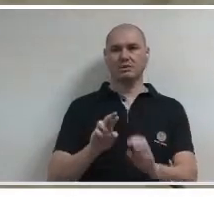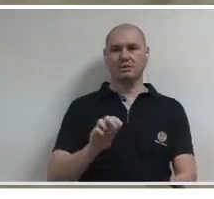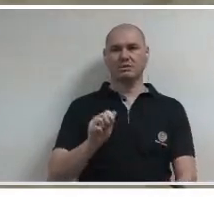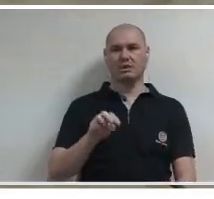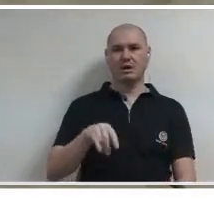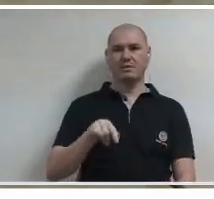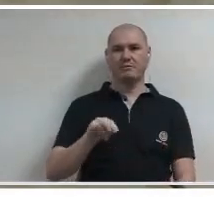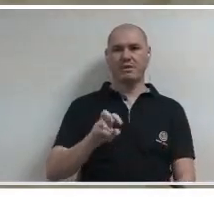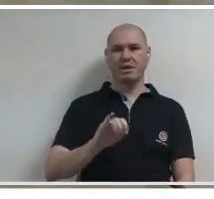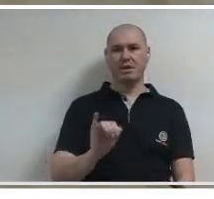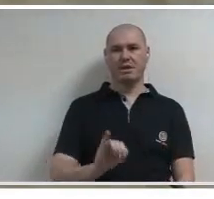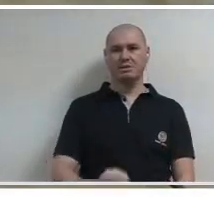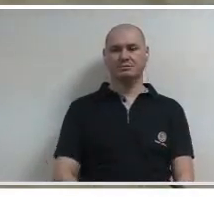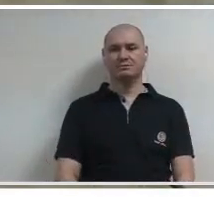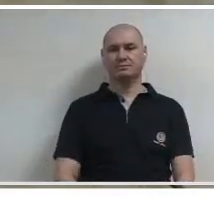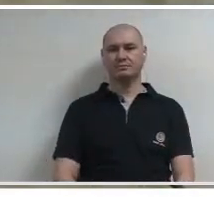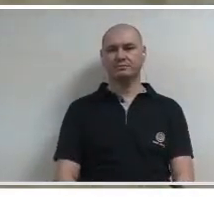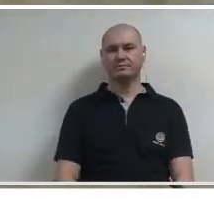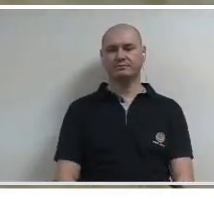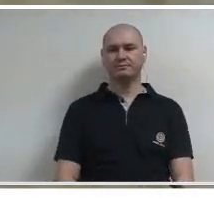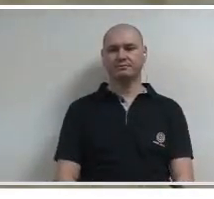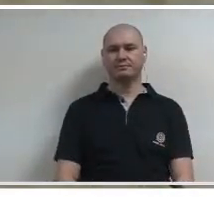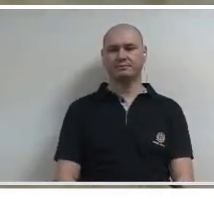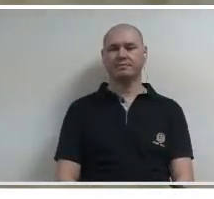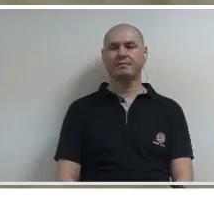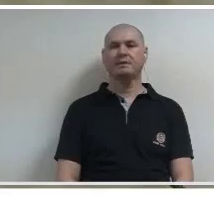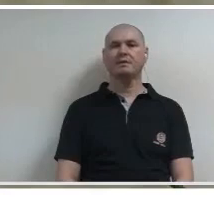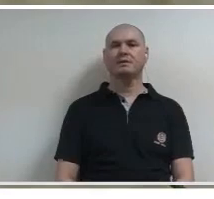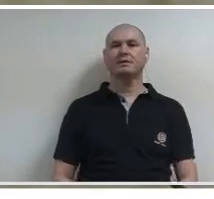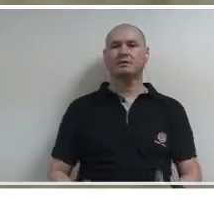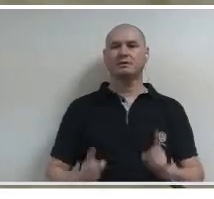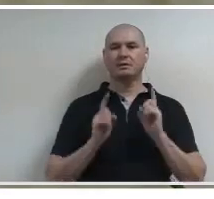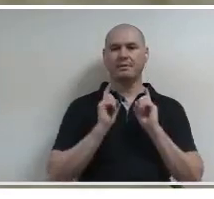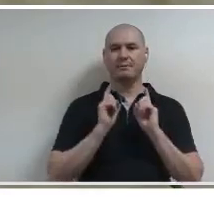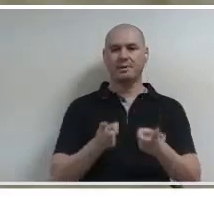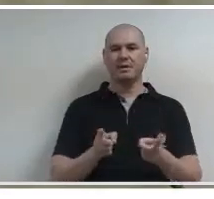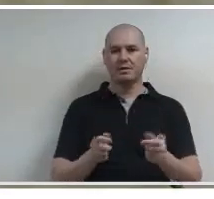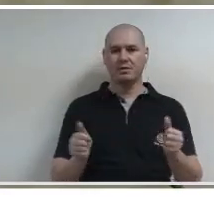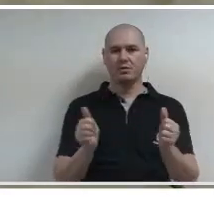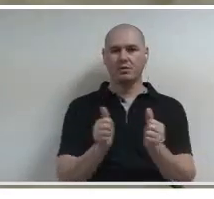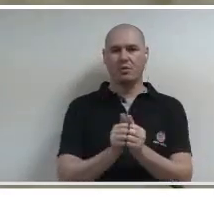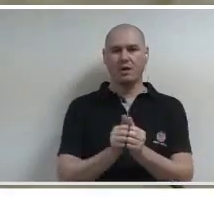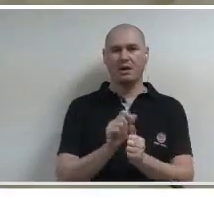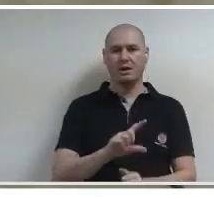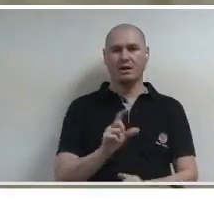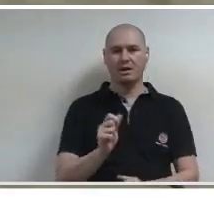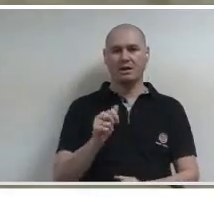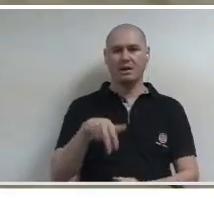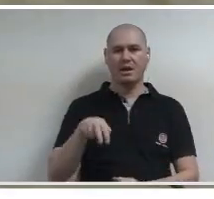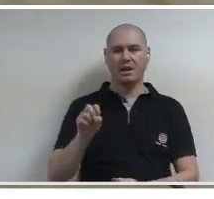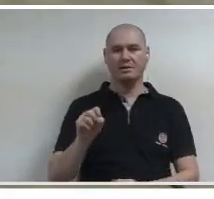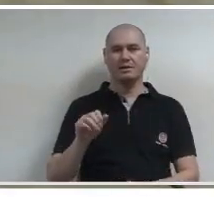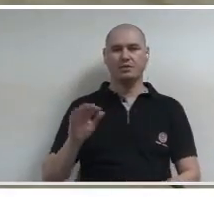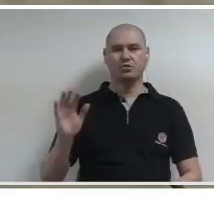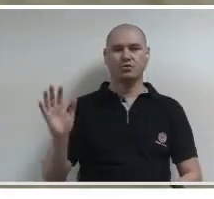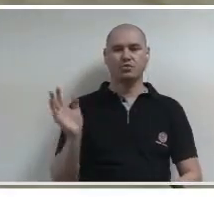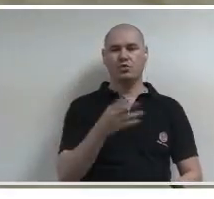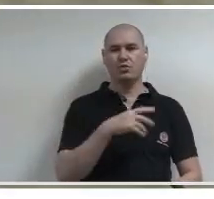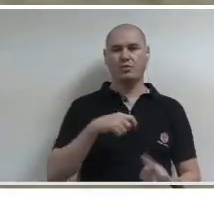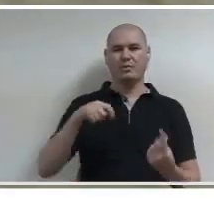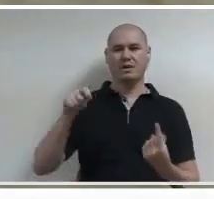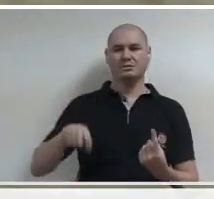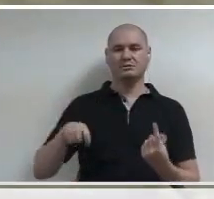Jaisa, Manuel Ramírez, Candia Nive. Ambuen va a pegar tu ministra